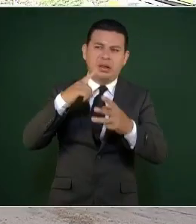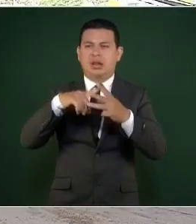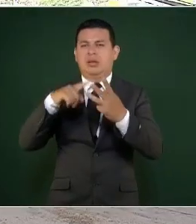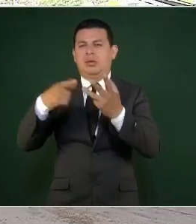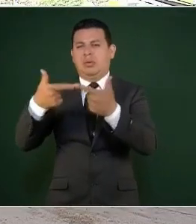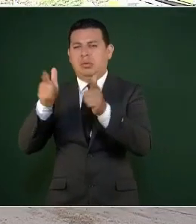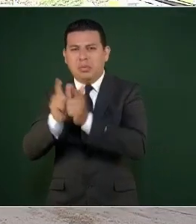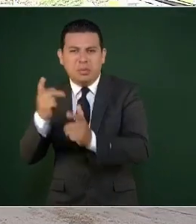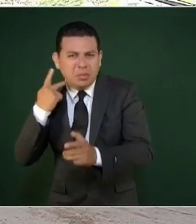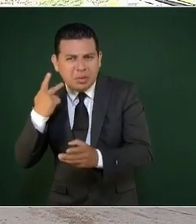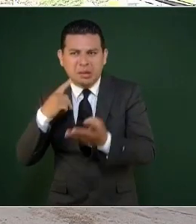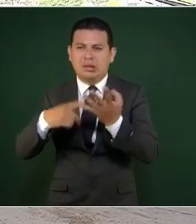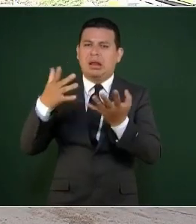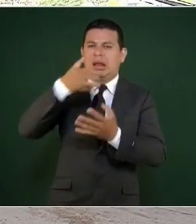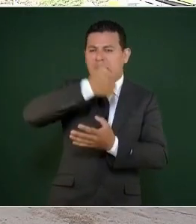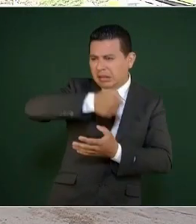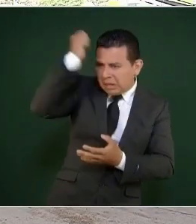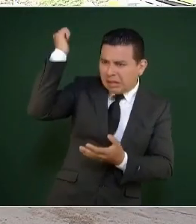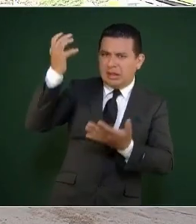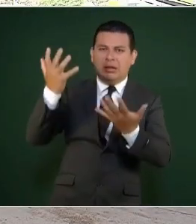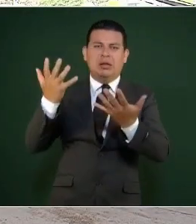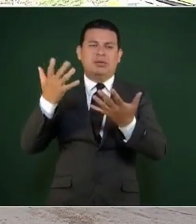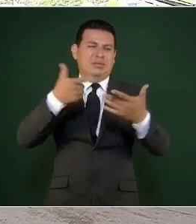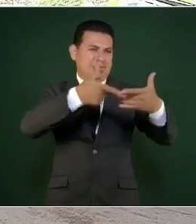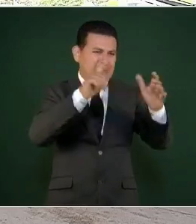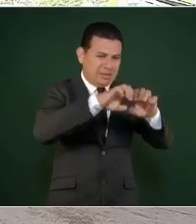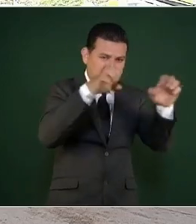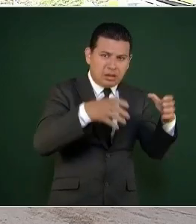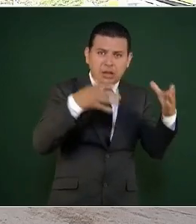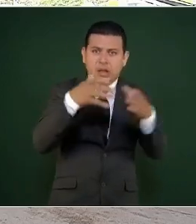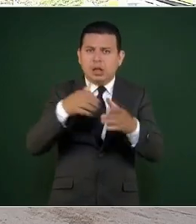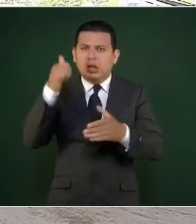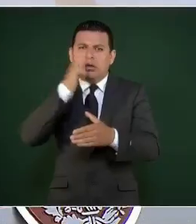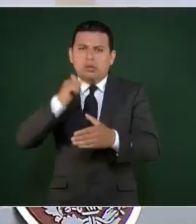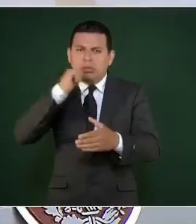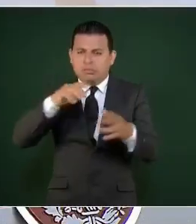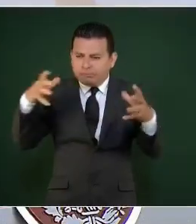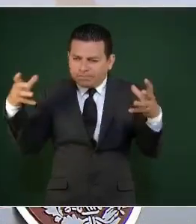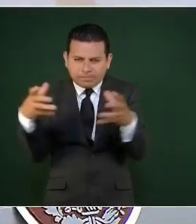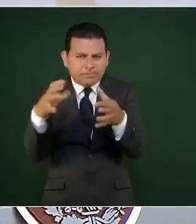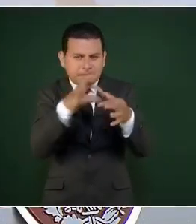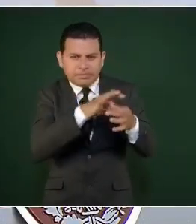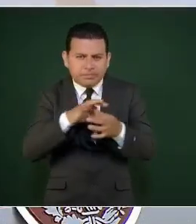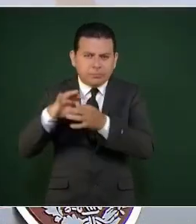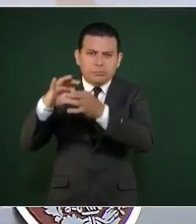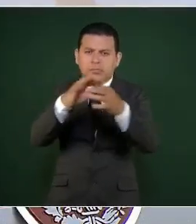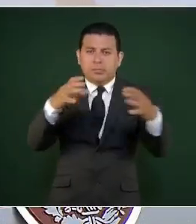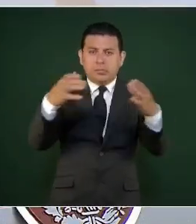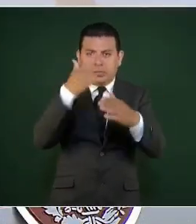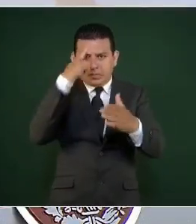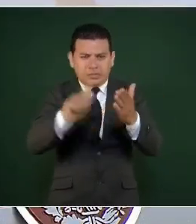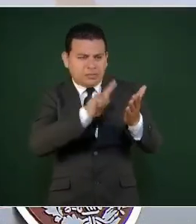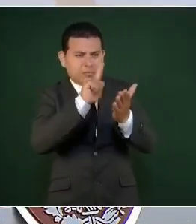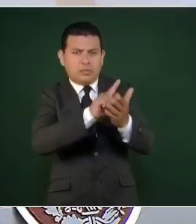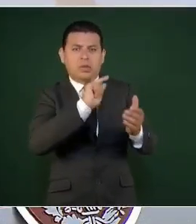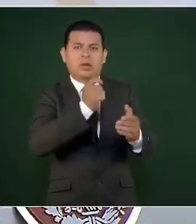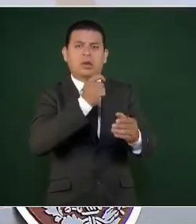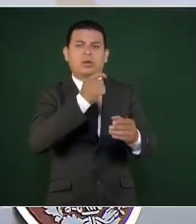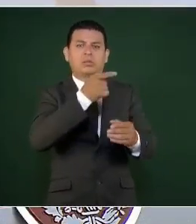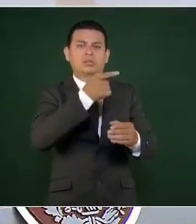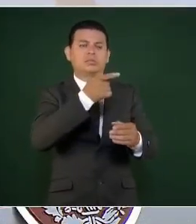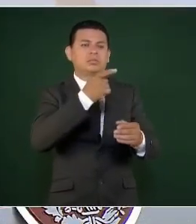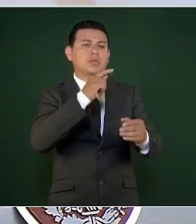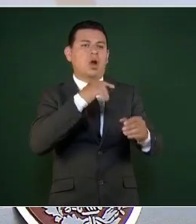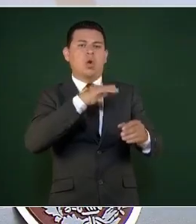los partidos políticos, los candidatos, el gabinete, estamos actuando todos en conjunto contra esta ley injusta,